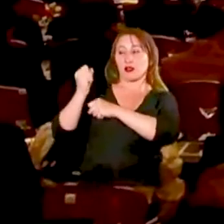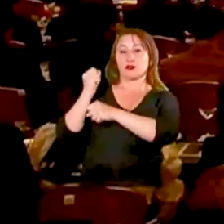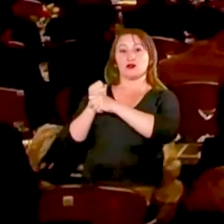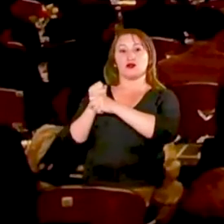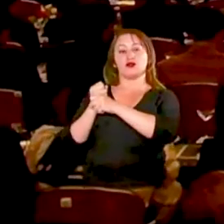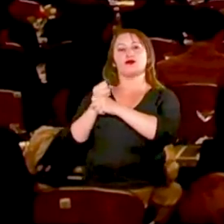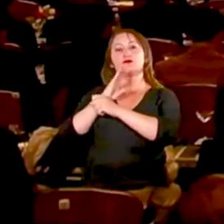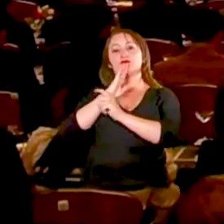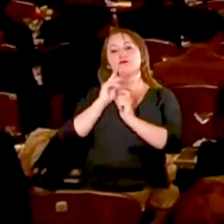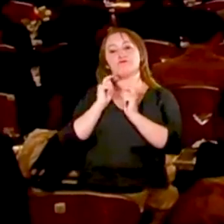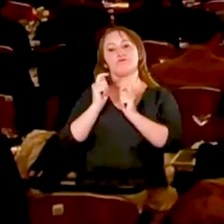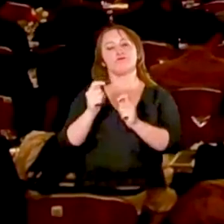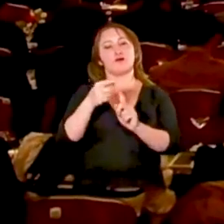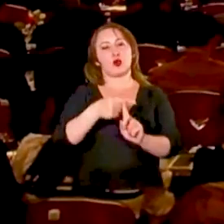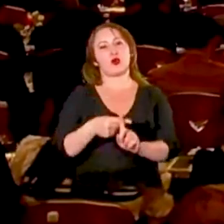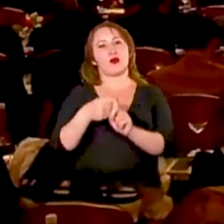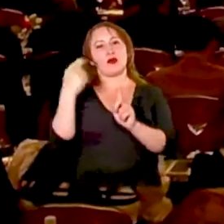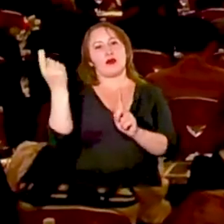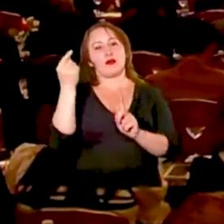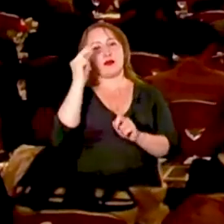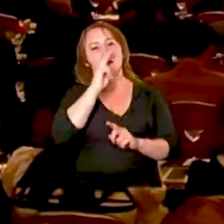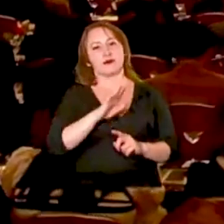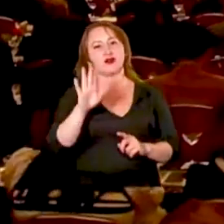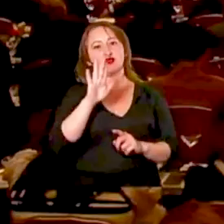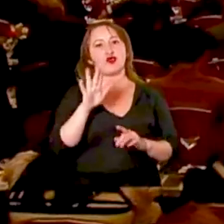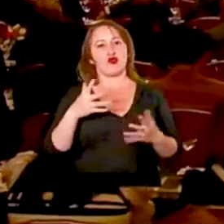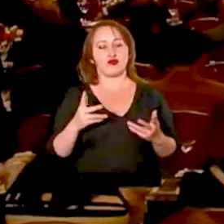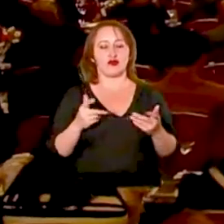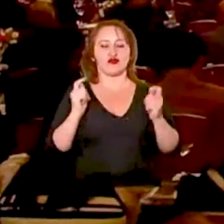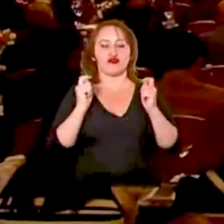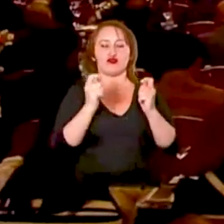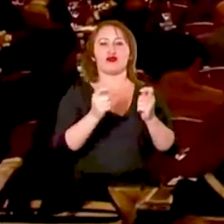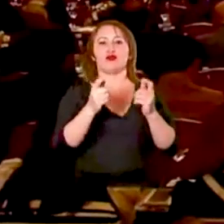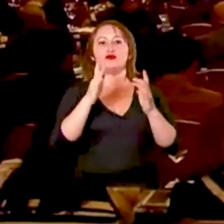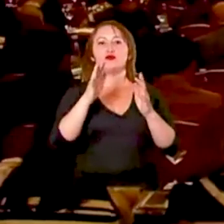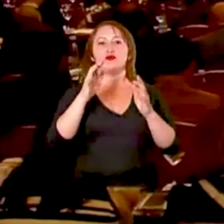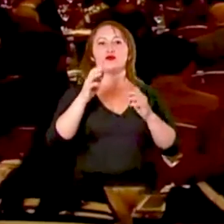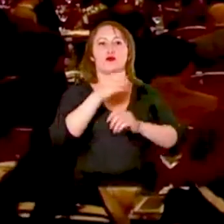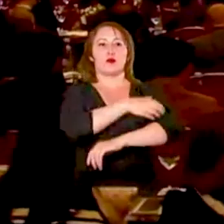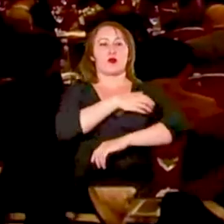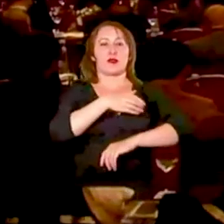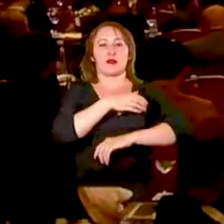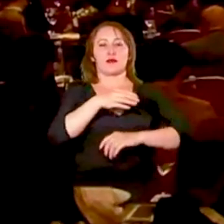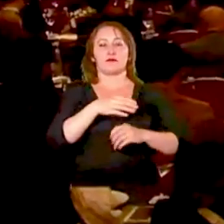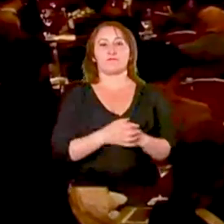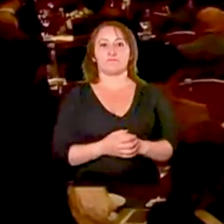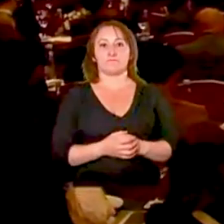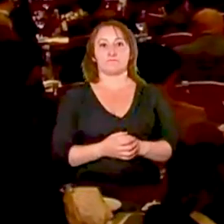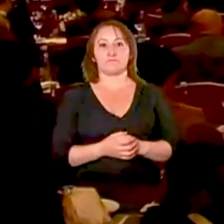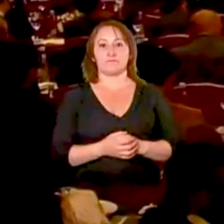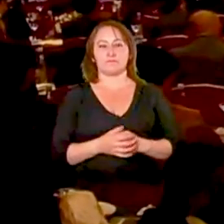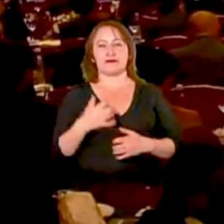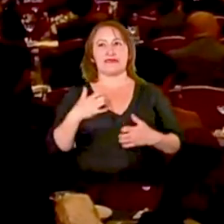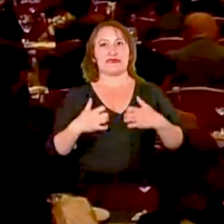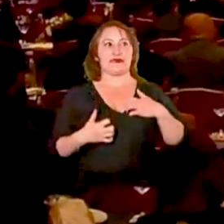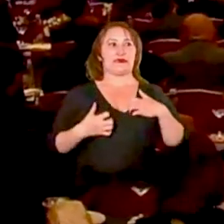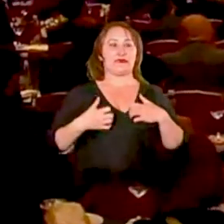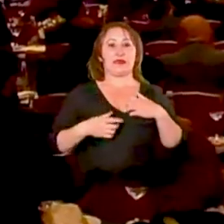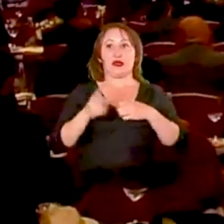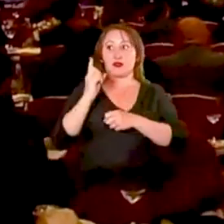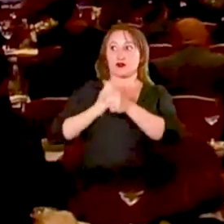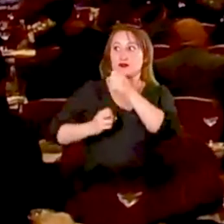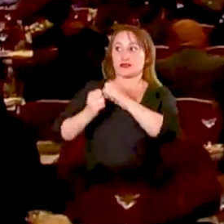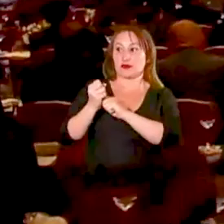a la Procuraduría General de la Nación, con las facultades incluso del Poder Preferente. ¿Qué era nuestra angustia en enero del año